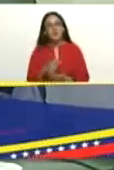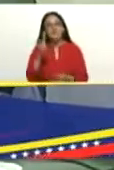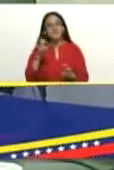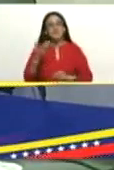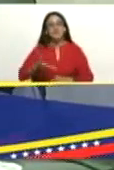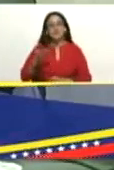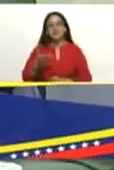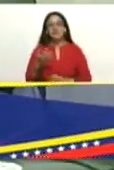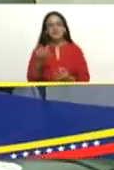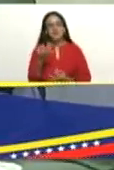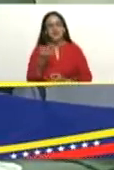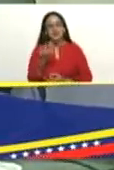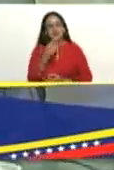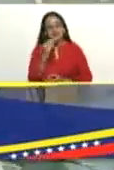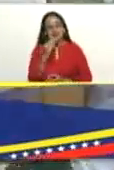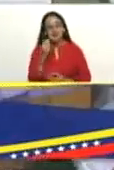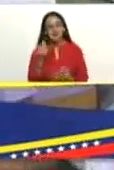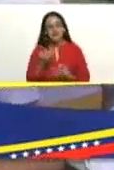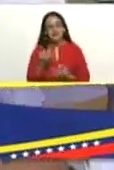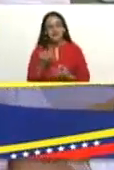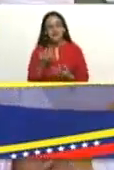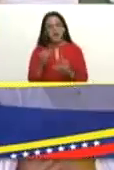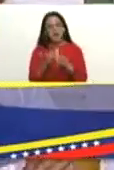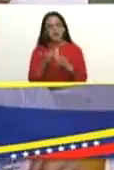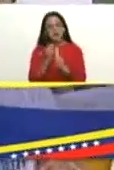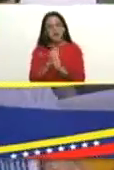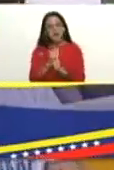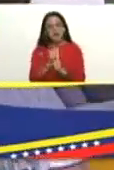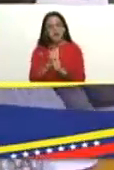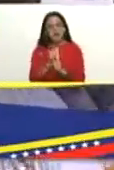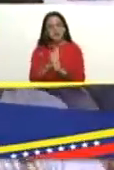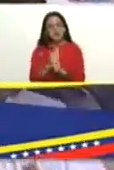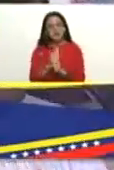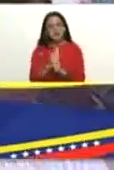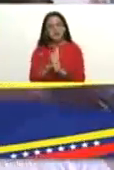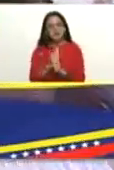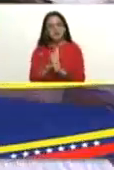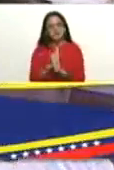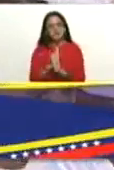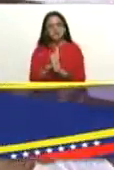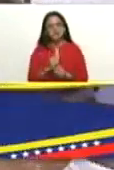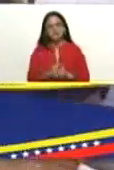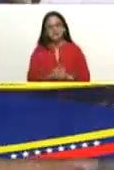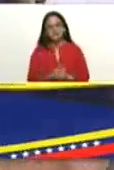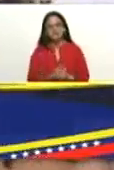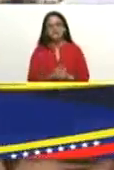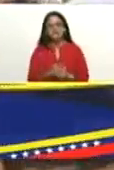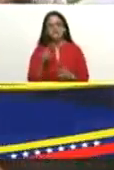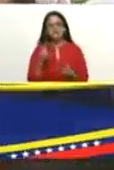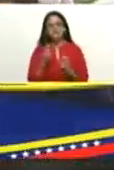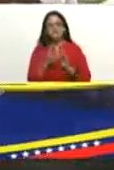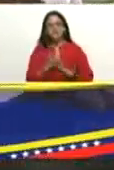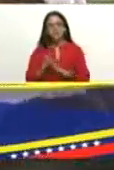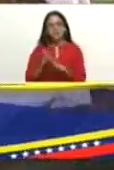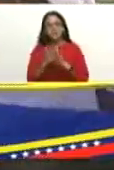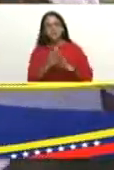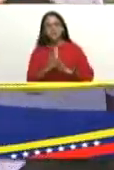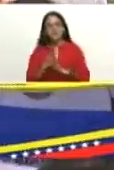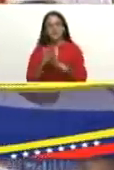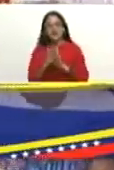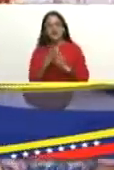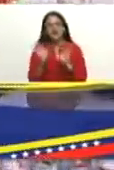de esa extraordinaria experiencia, presidente, el equipo de trabajo nacional, estatal, municipal y comunal, hemos decidido utilizarlo como